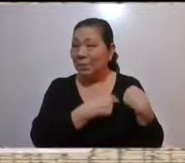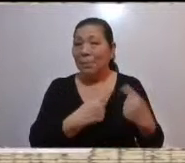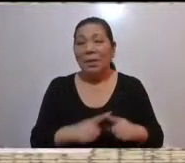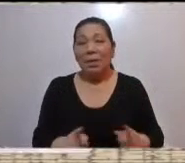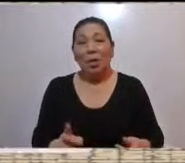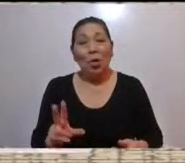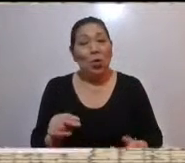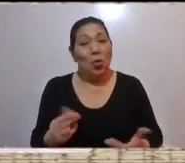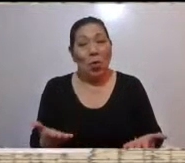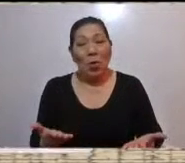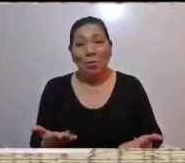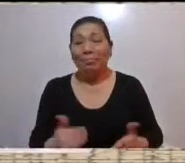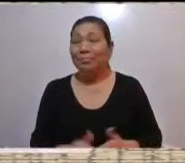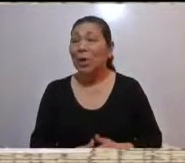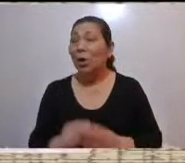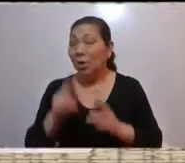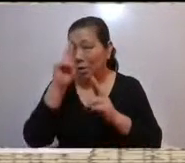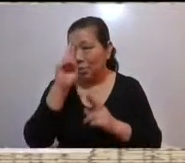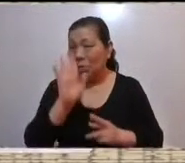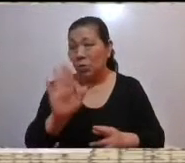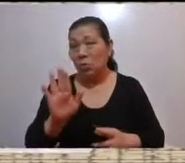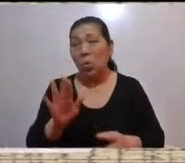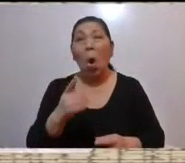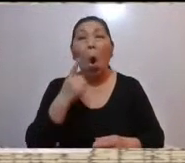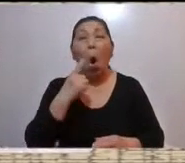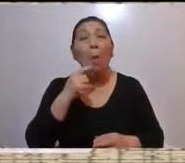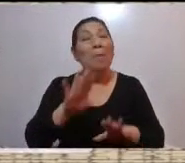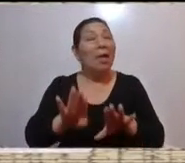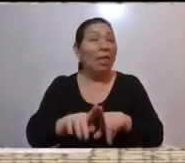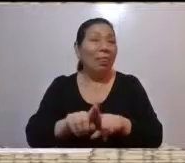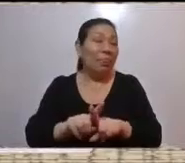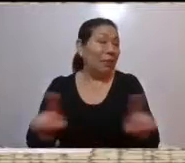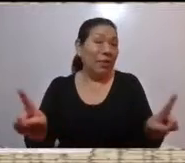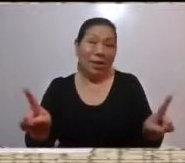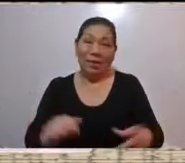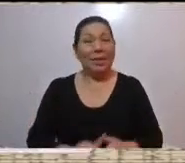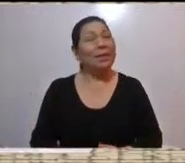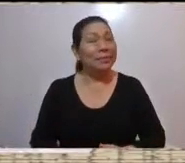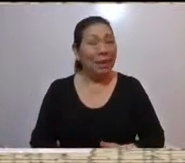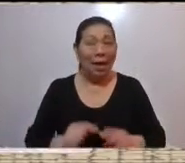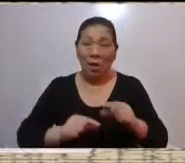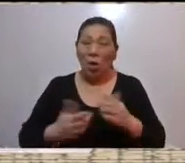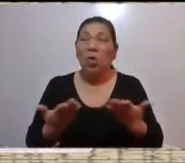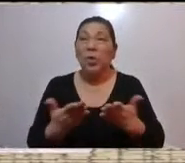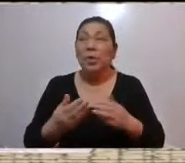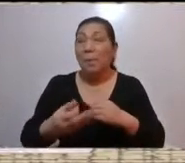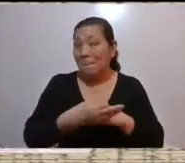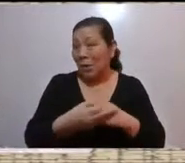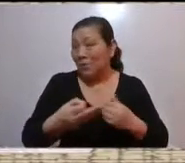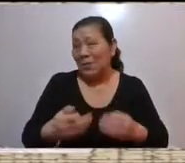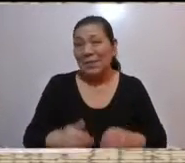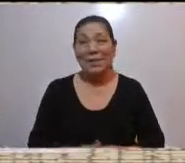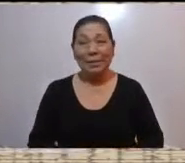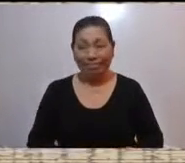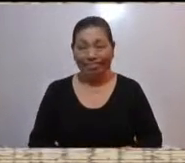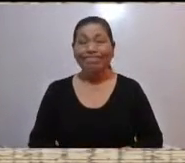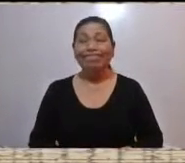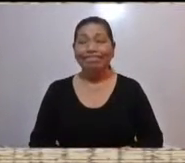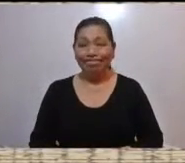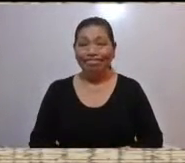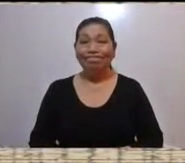naturalmente corresponden, situación que no ocurre con respecto a los varones de esas áreas geográficas de nuestro